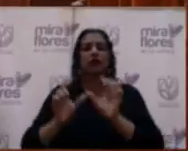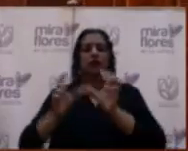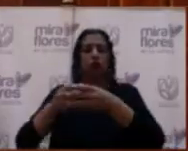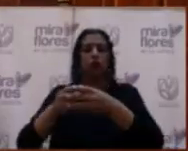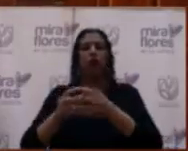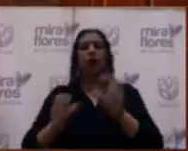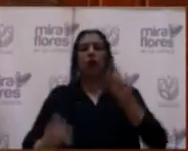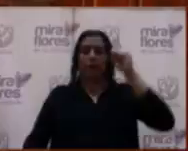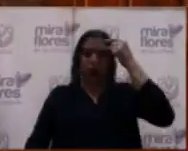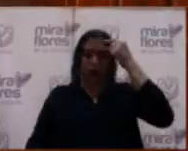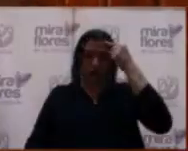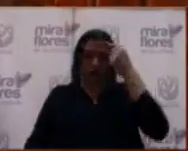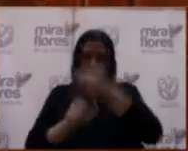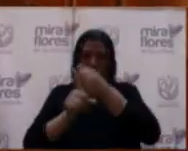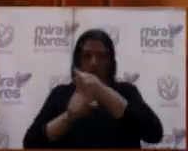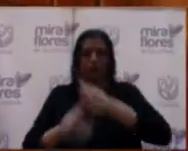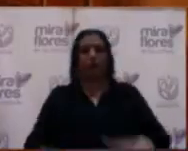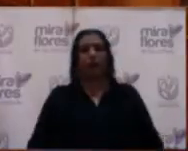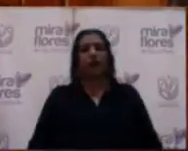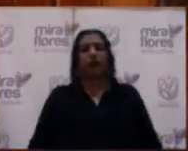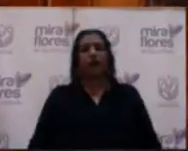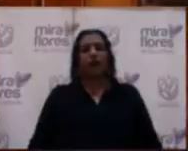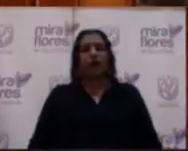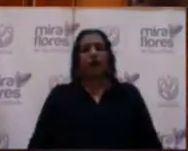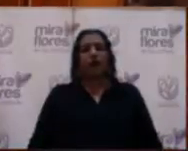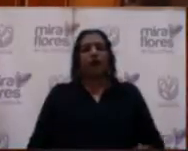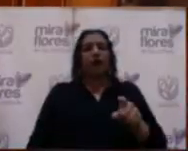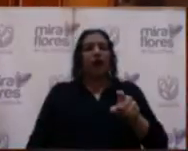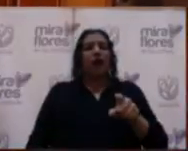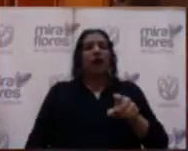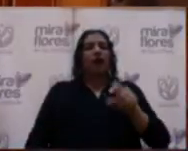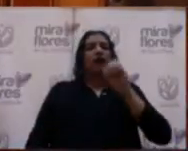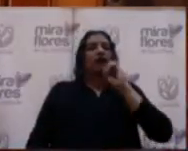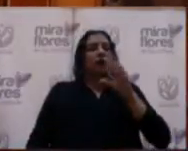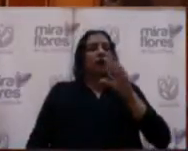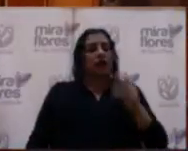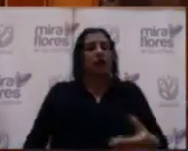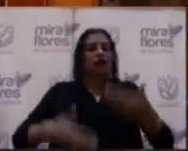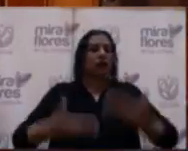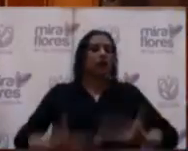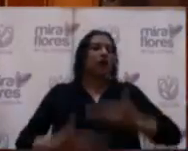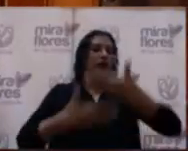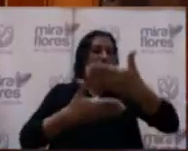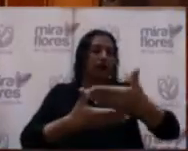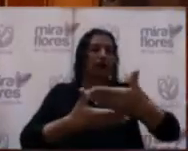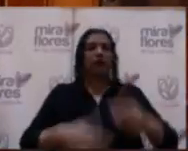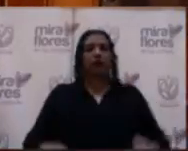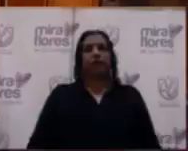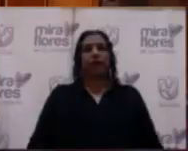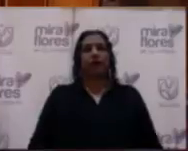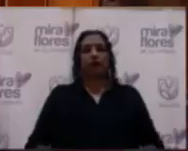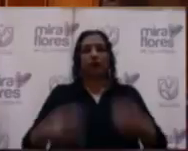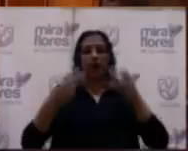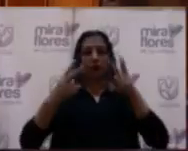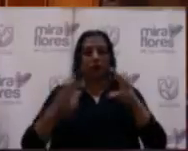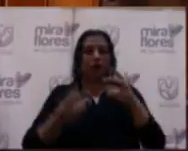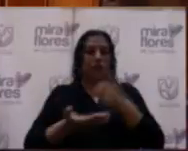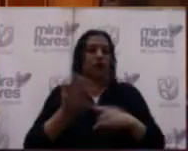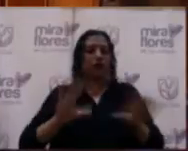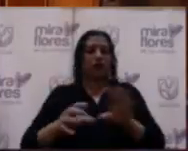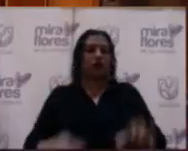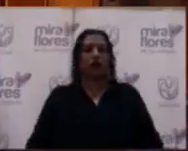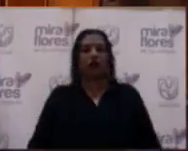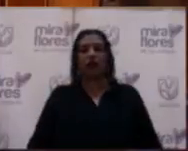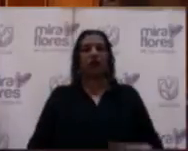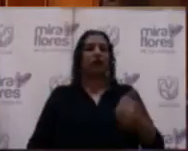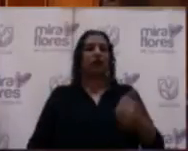Nacional, es decir, de su partido, para justamente hacerle estos planteamientos y hacerle ver que lo que están haciendo desde